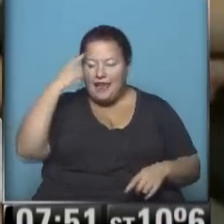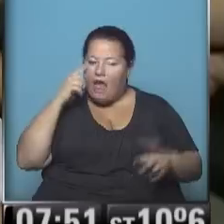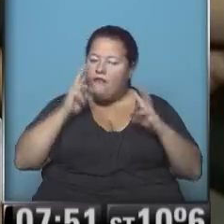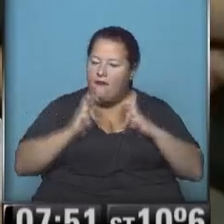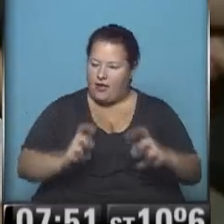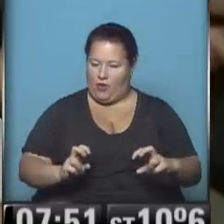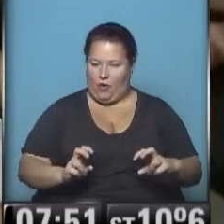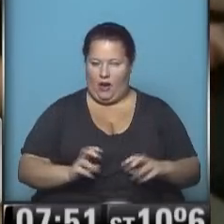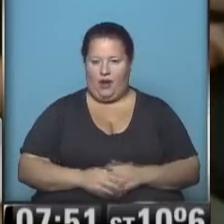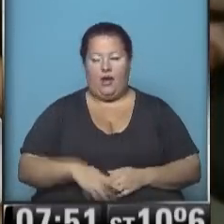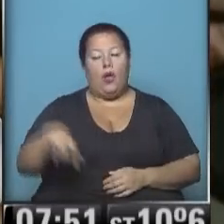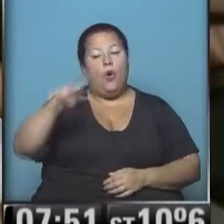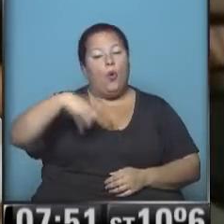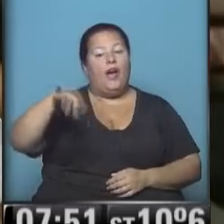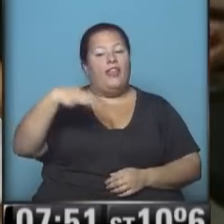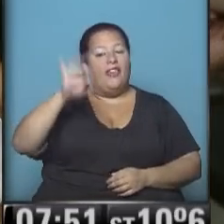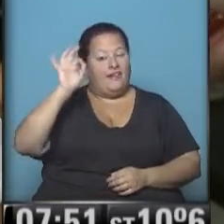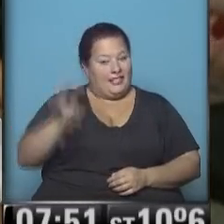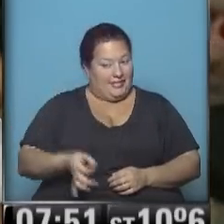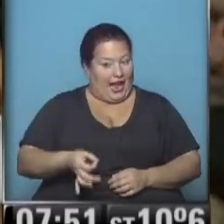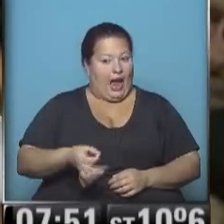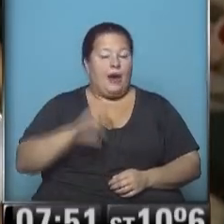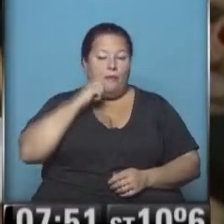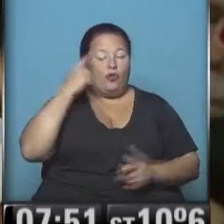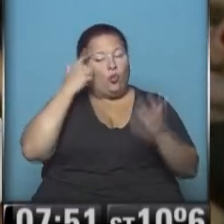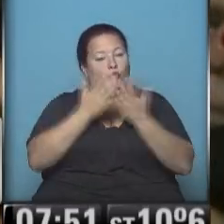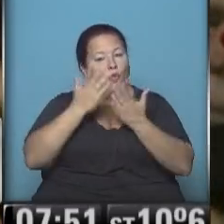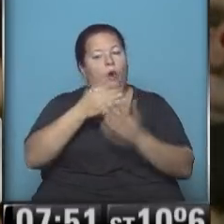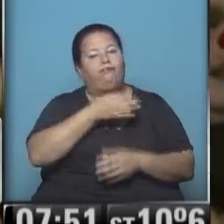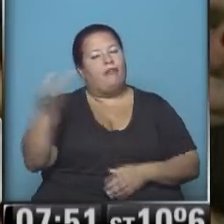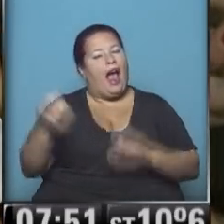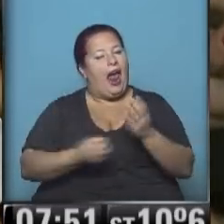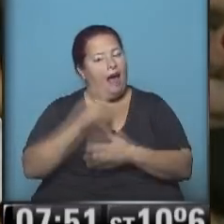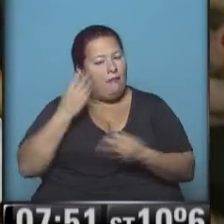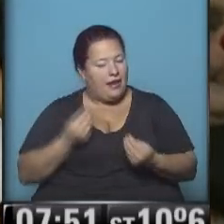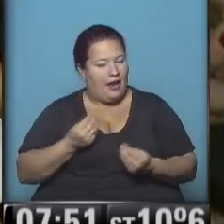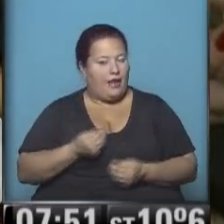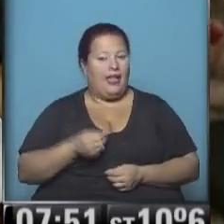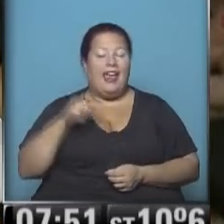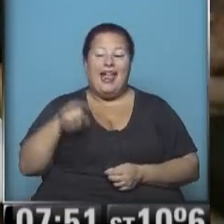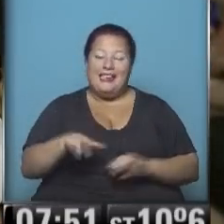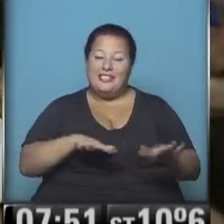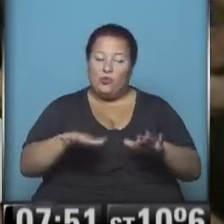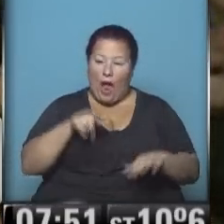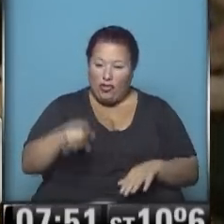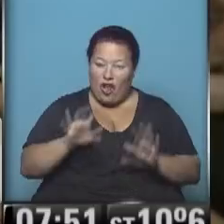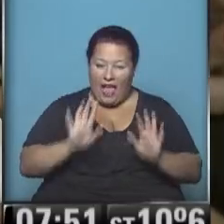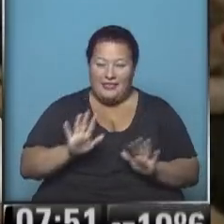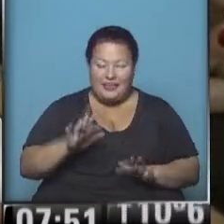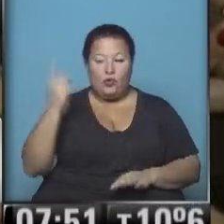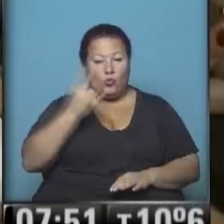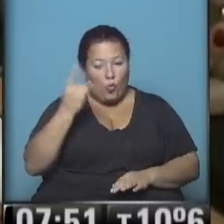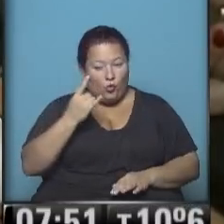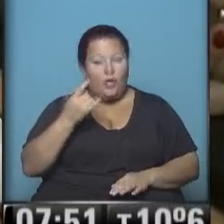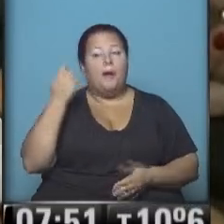cerca. Ustedes deben saber, y es bueno que lo analicemos como lo hacemos todas las mañanas, que este tipo de actividades ilícitas